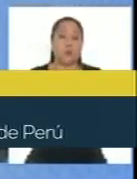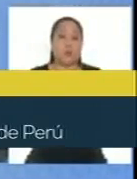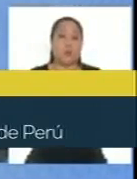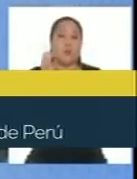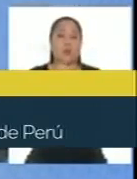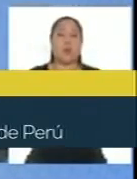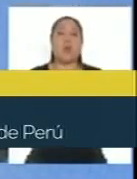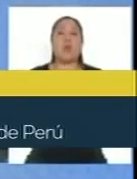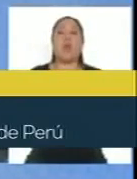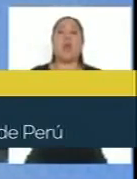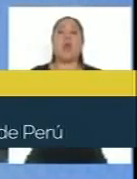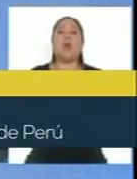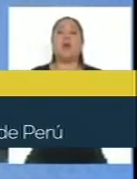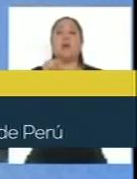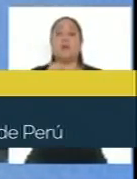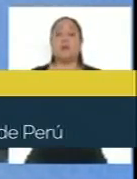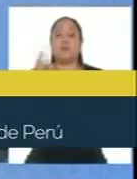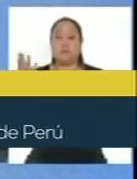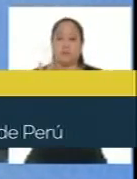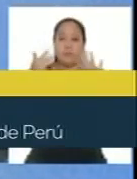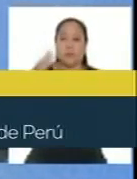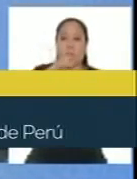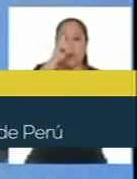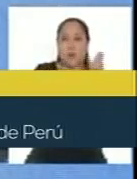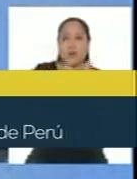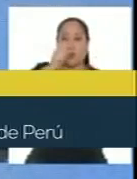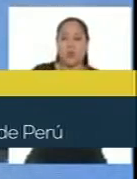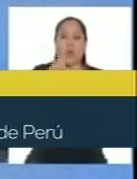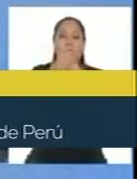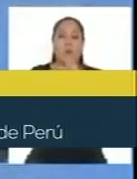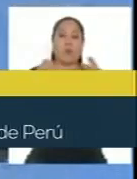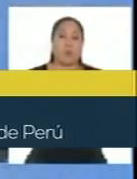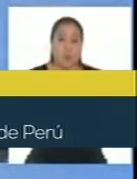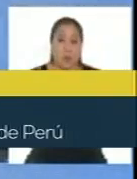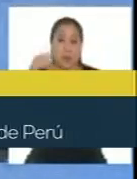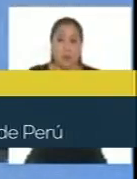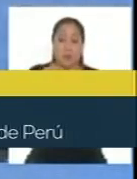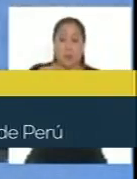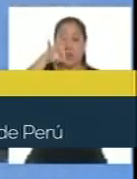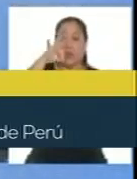supuesto, en el repliegue de personal y de material electoral.